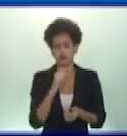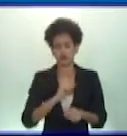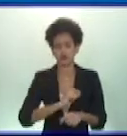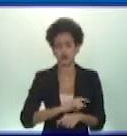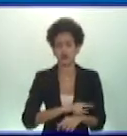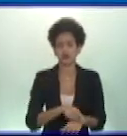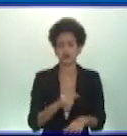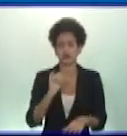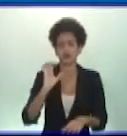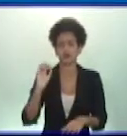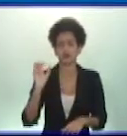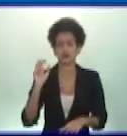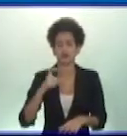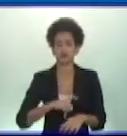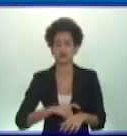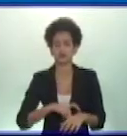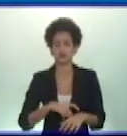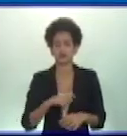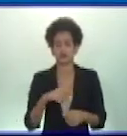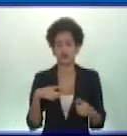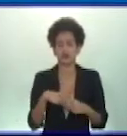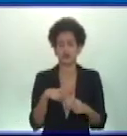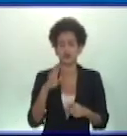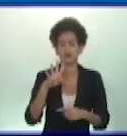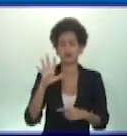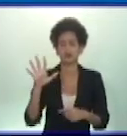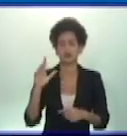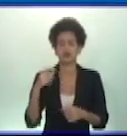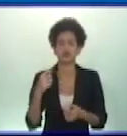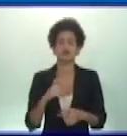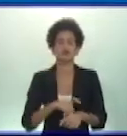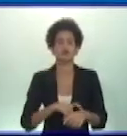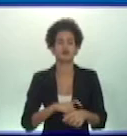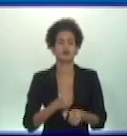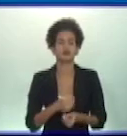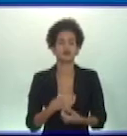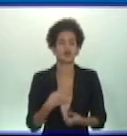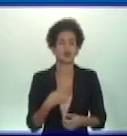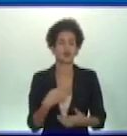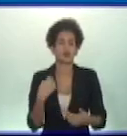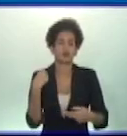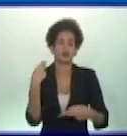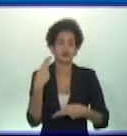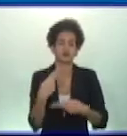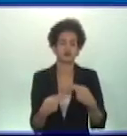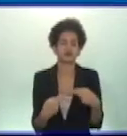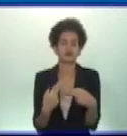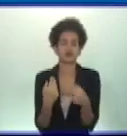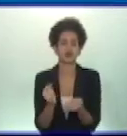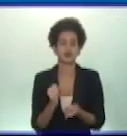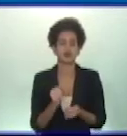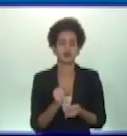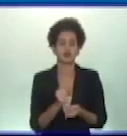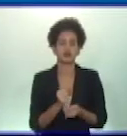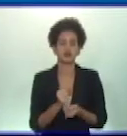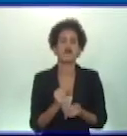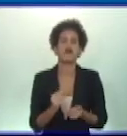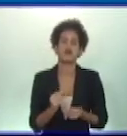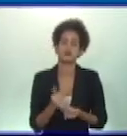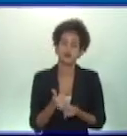minutos, ¿qué operación de cálculo tenemos que saber para determinar cuántos minutos más demoró Orlando? En este caso es la